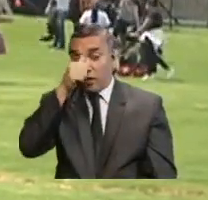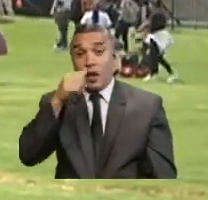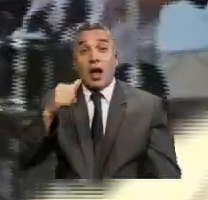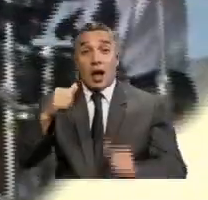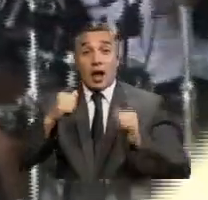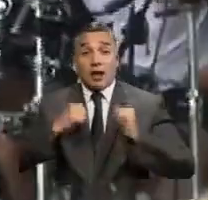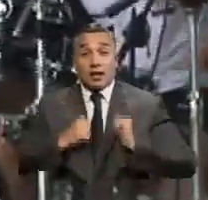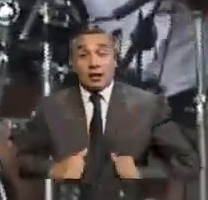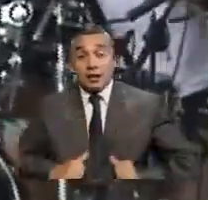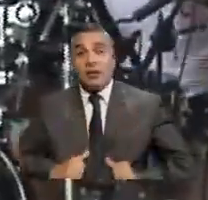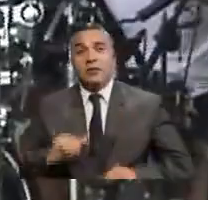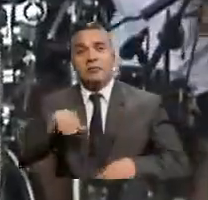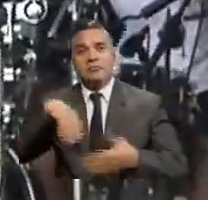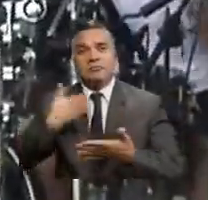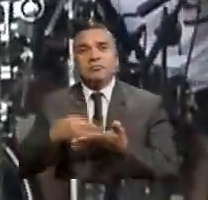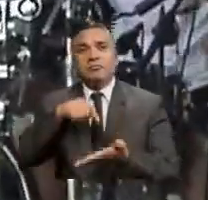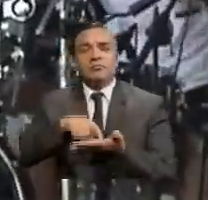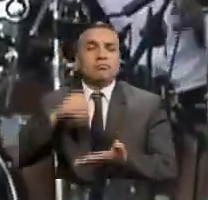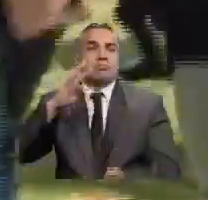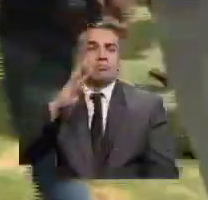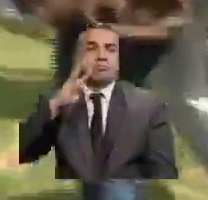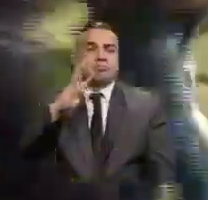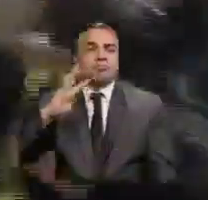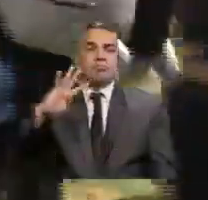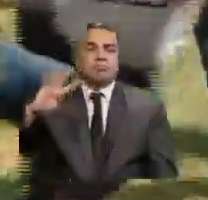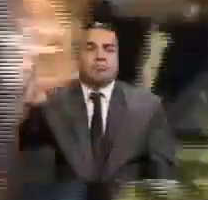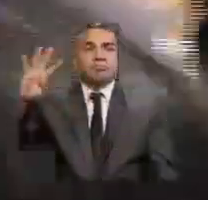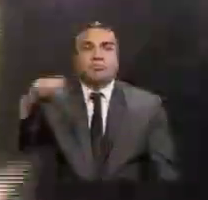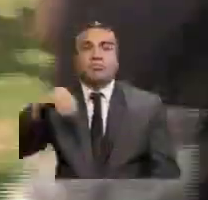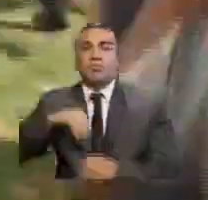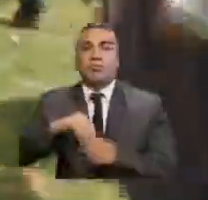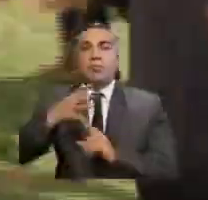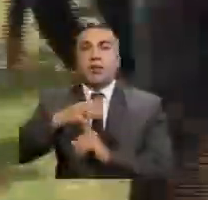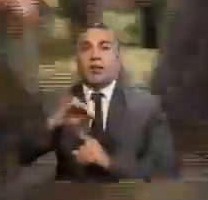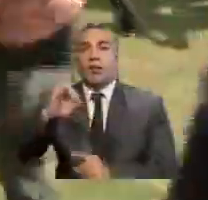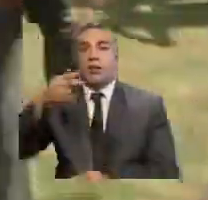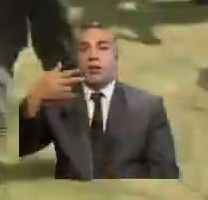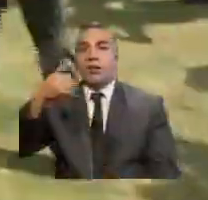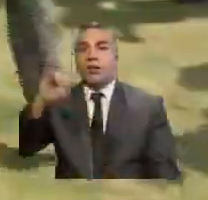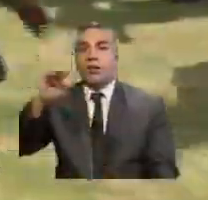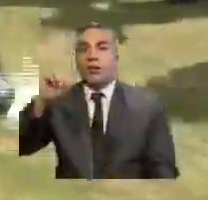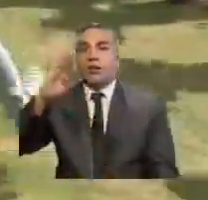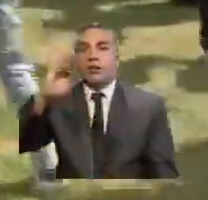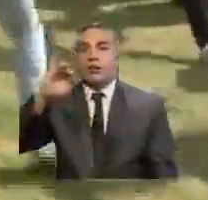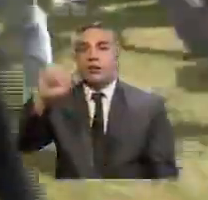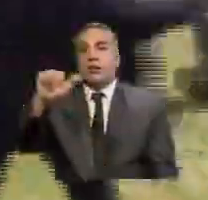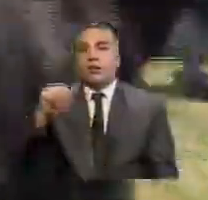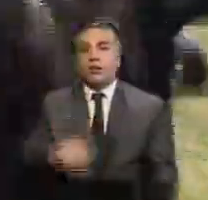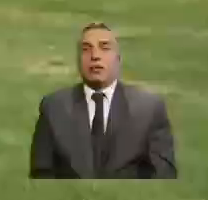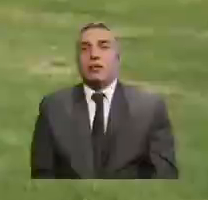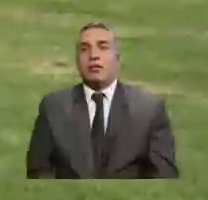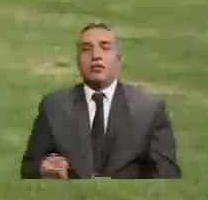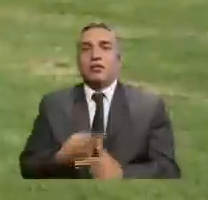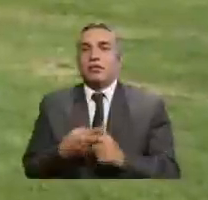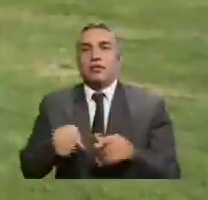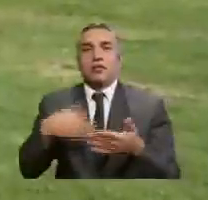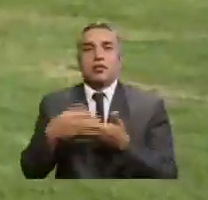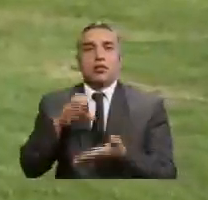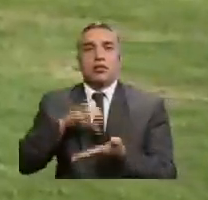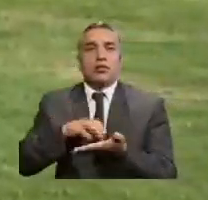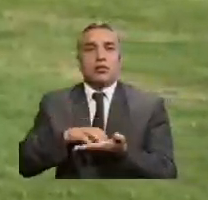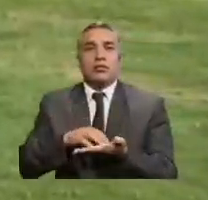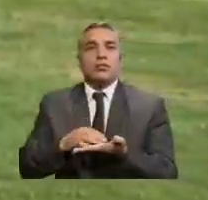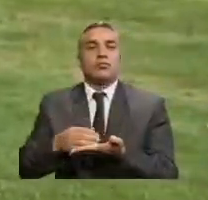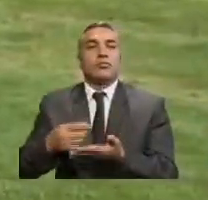extranjeros se presentaron en el evento musical al aire libre en el Parque Chimbía. Desde muchos años he venido para Quito Fest, soy de la provincia del Cañar y